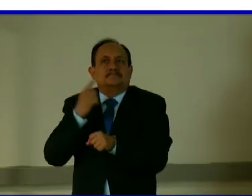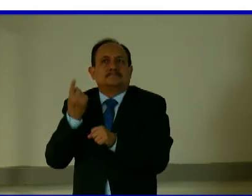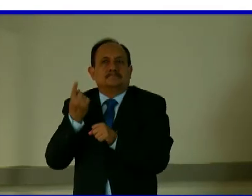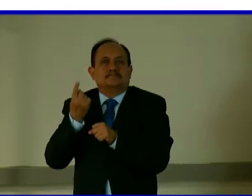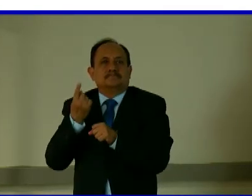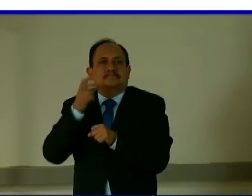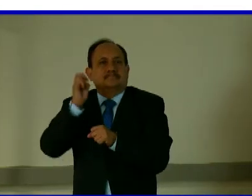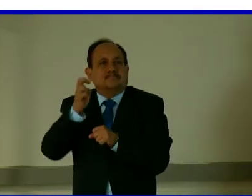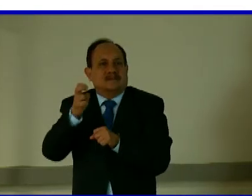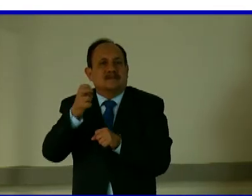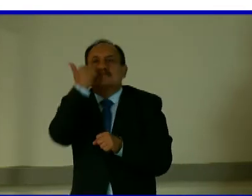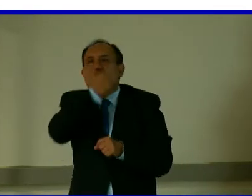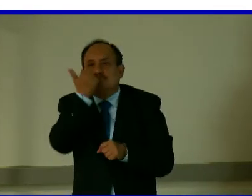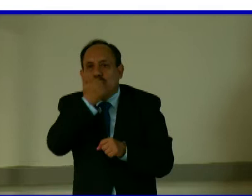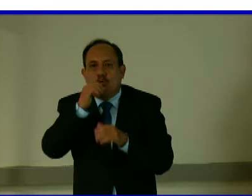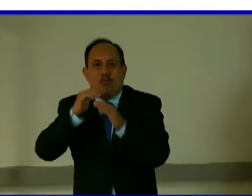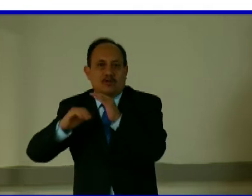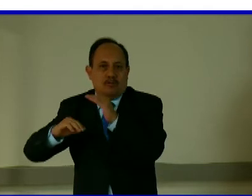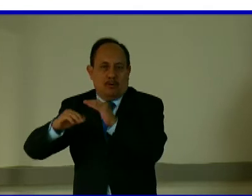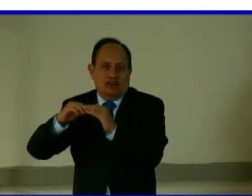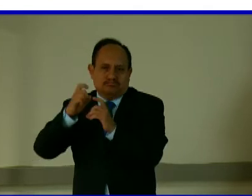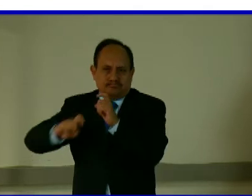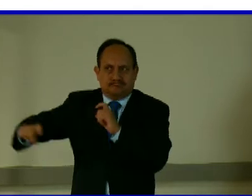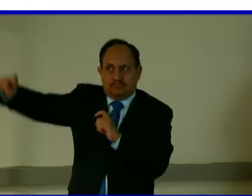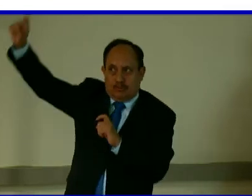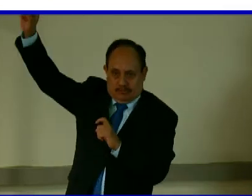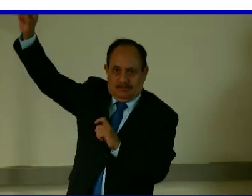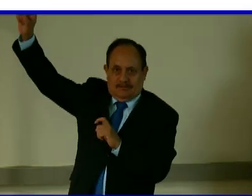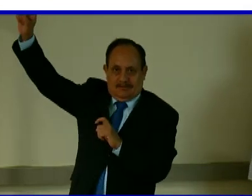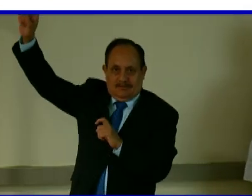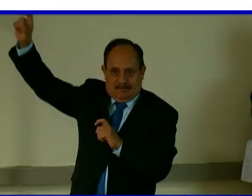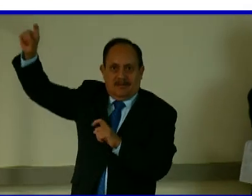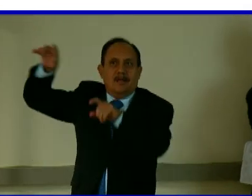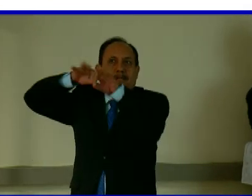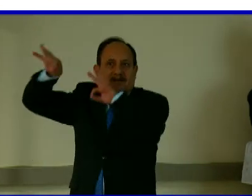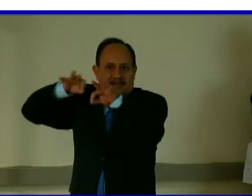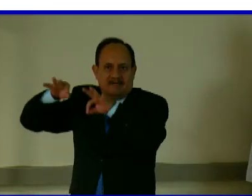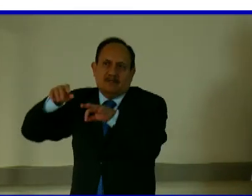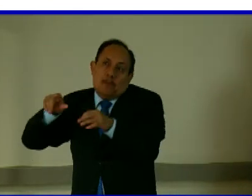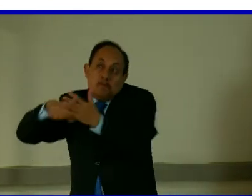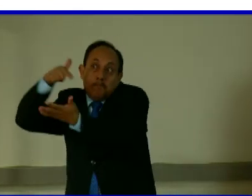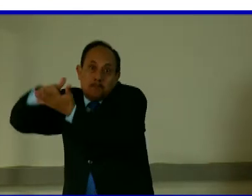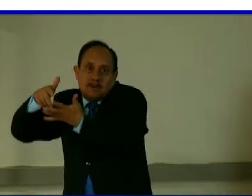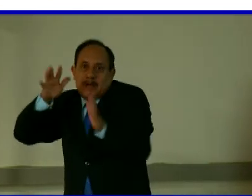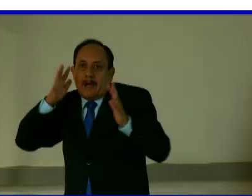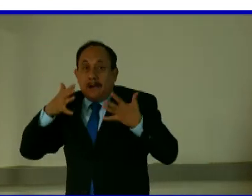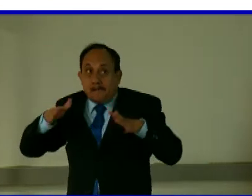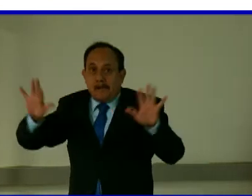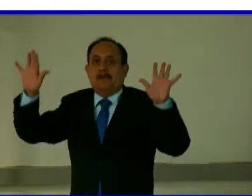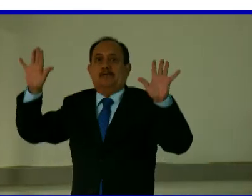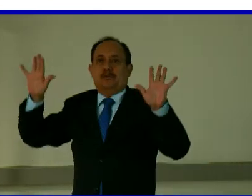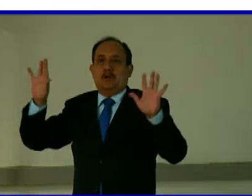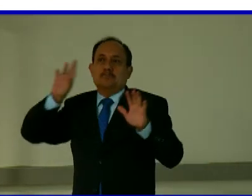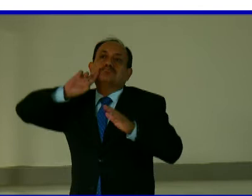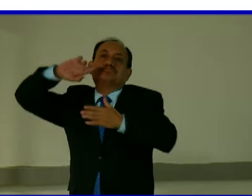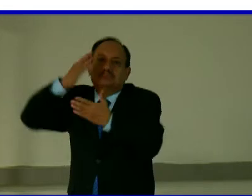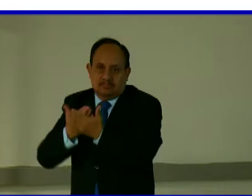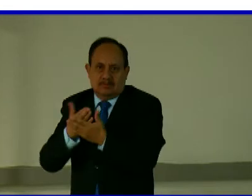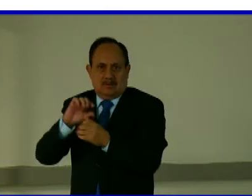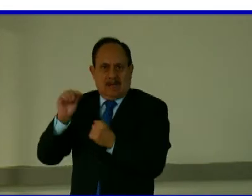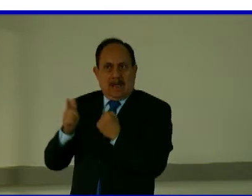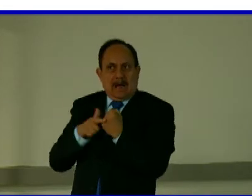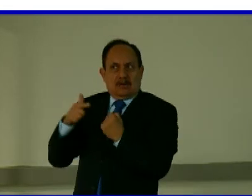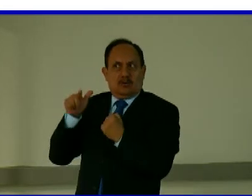Porque ese estudiante, cuando crezca, va a estar trabajando en algún sitio y a lo mejor va a ser responsable por algo que